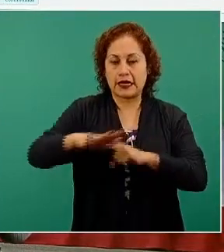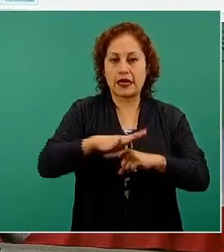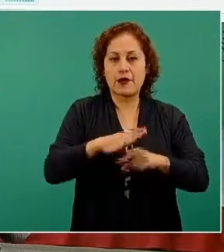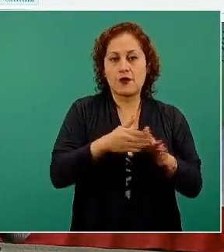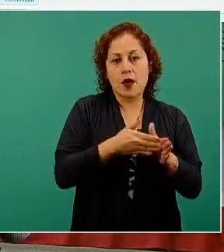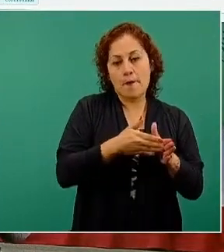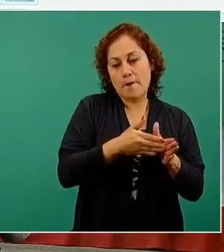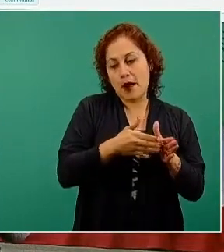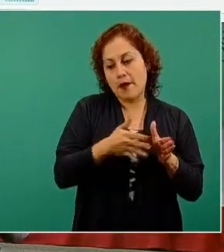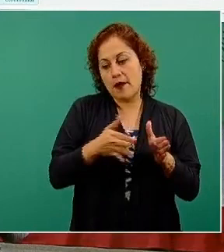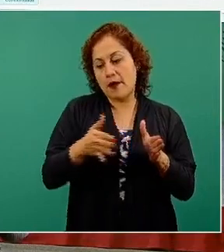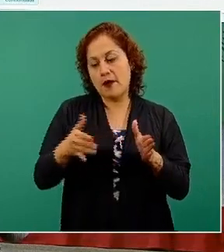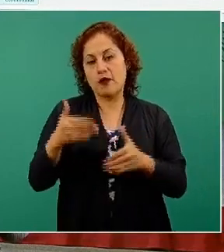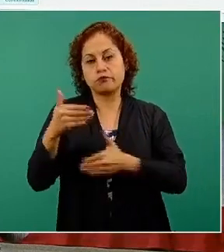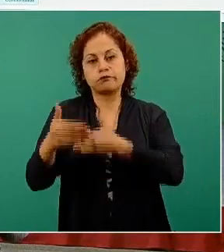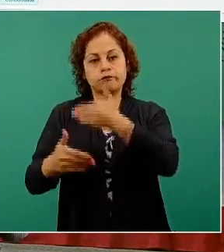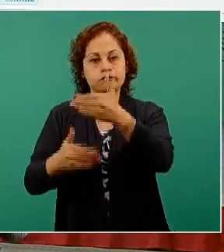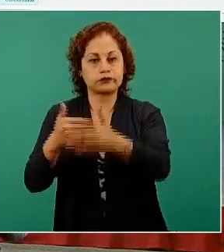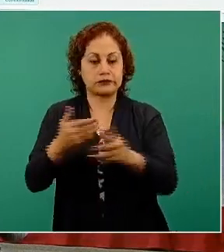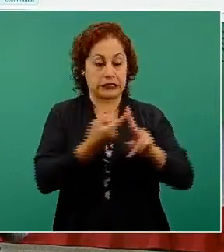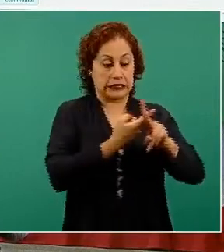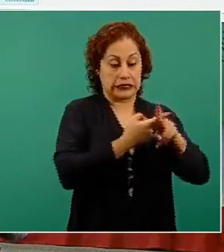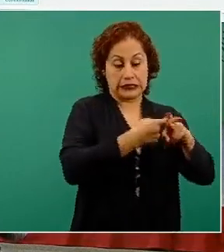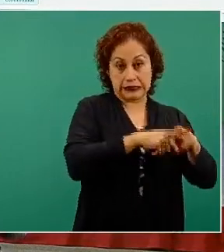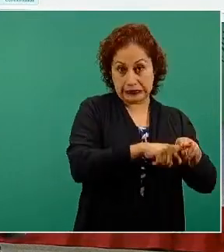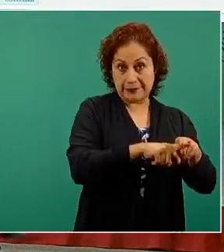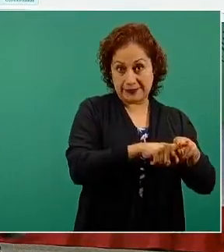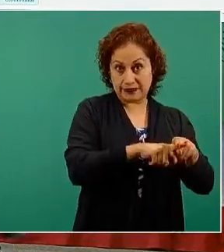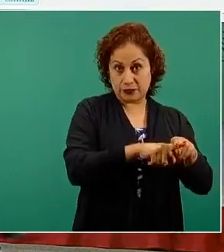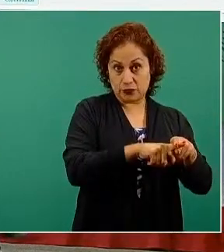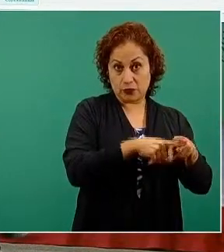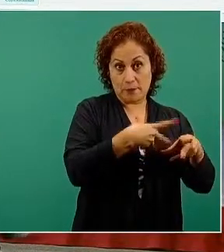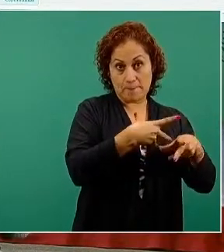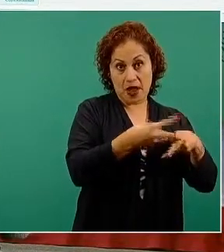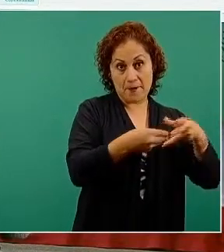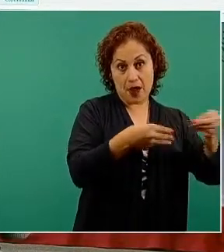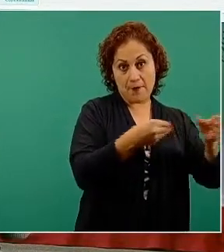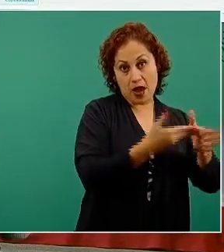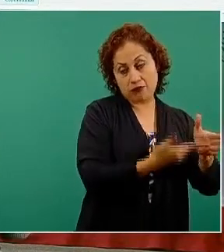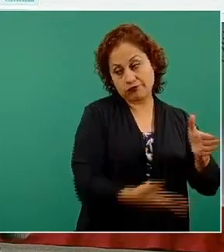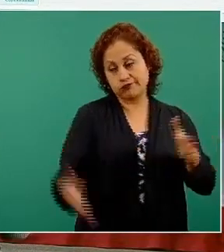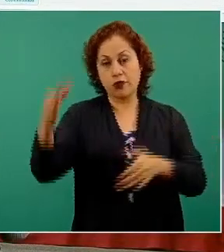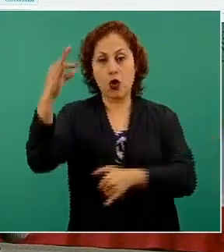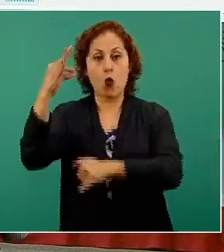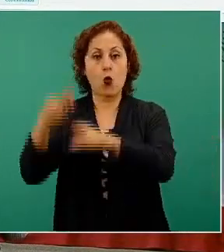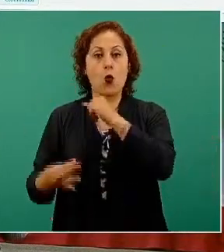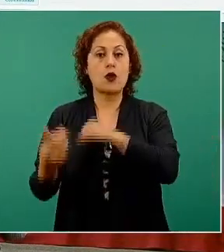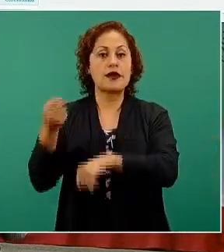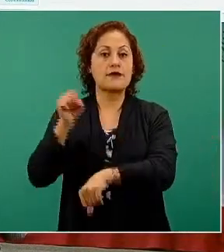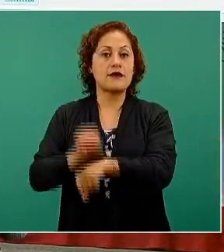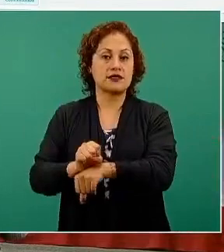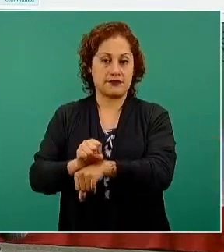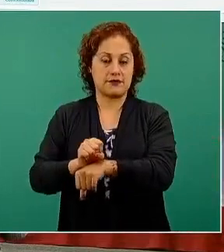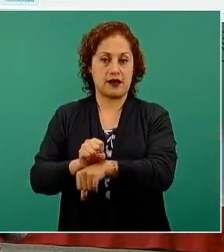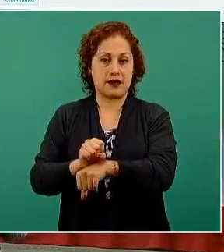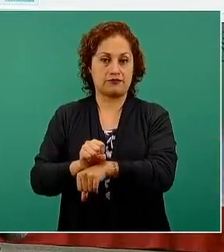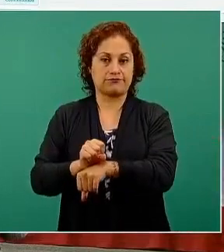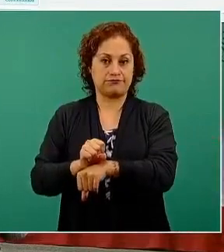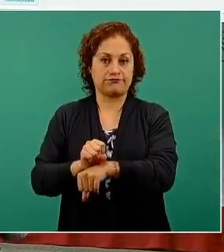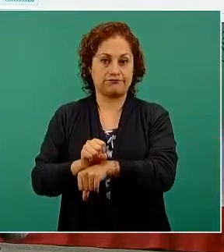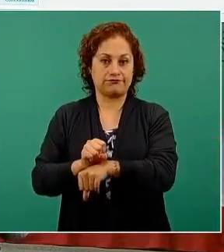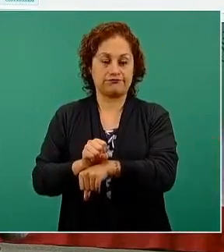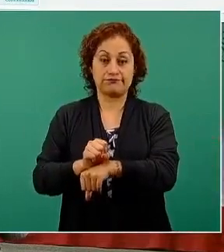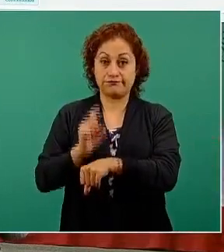todo lo que fue desde un inicio hasta la semana última que tenemos registrada en